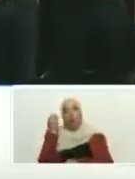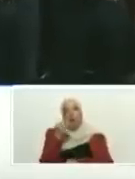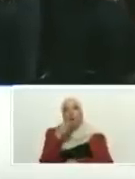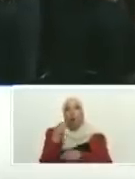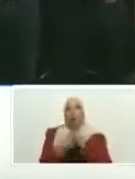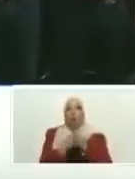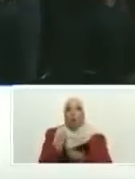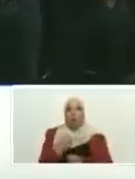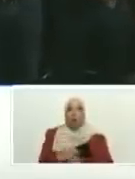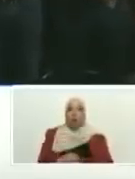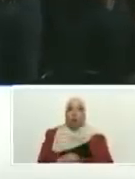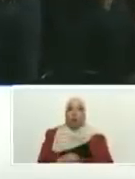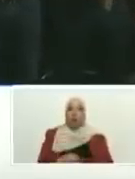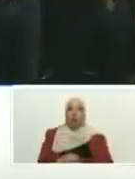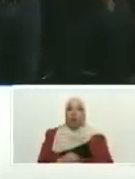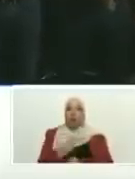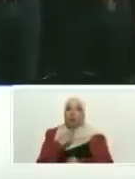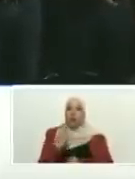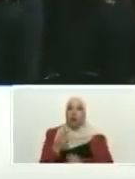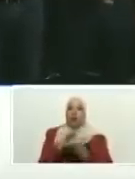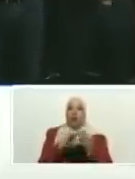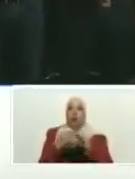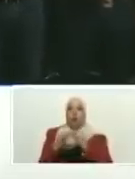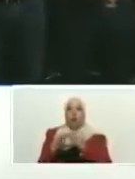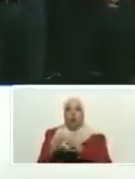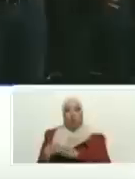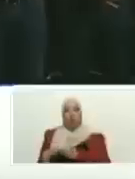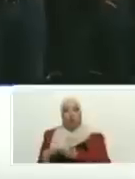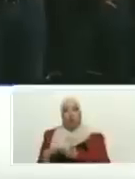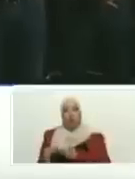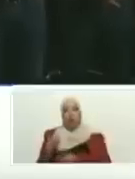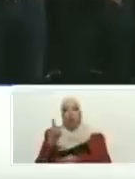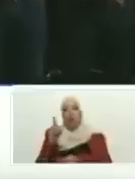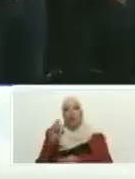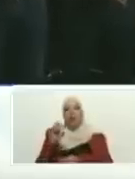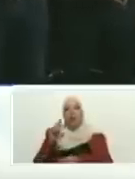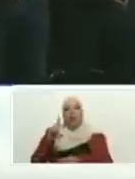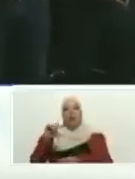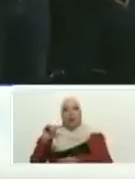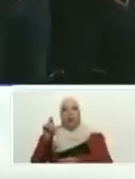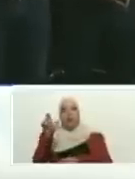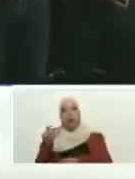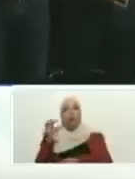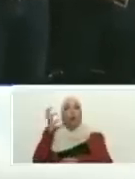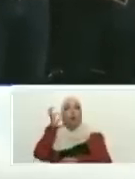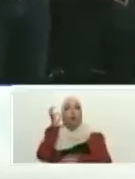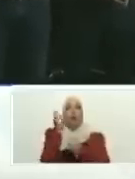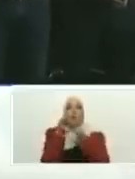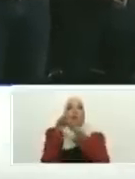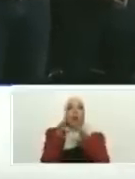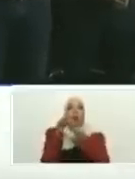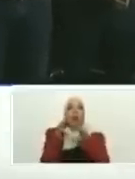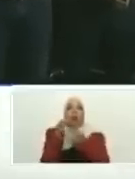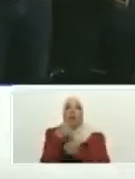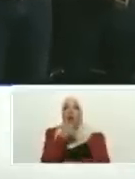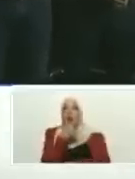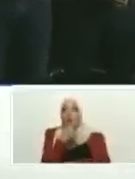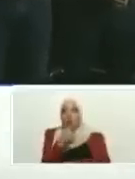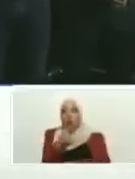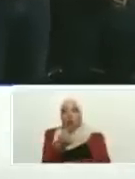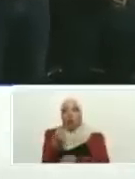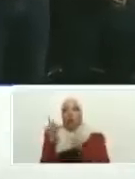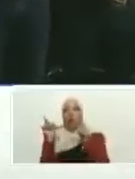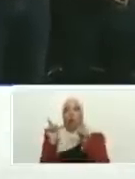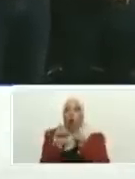cómo la vocera de la comunidad, Dexi, nos explica el proceso de manera sencilla. Tiene un